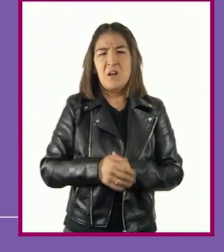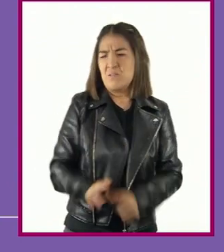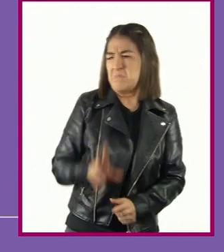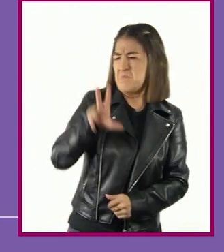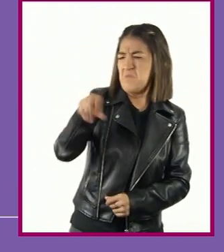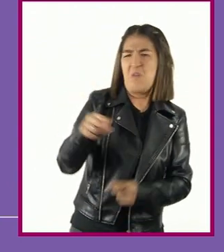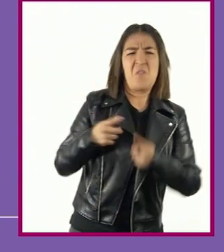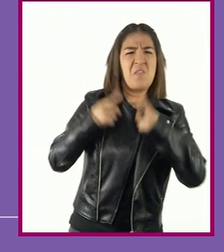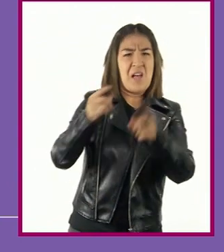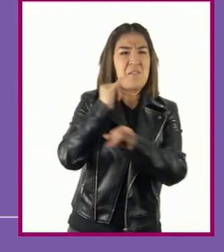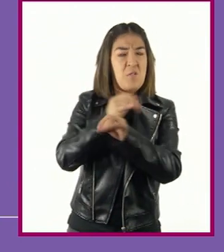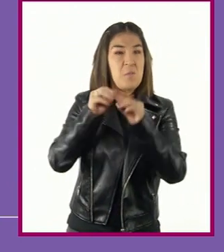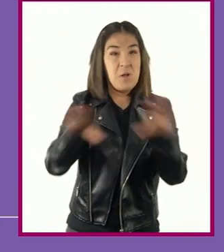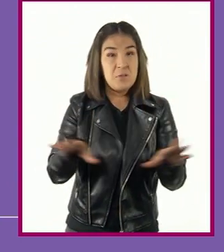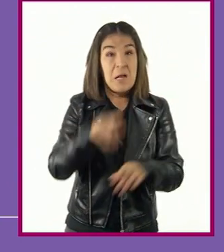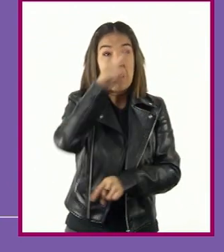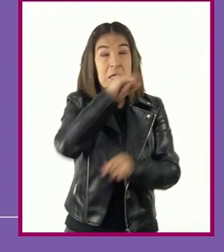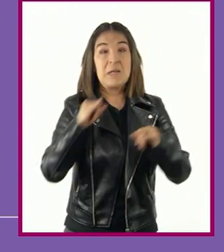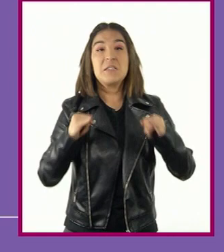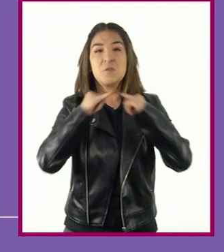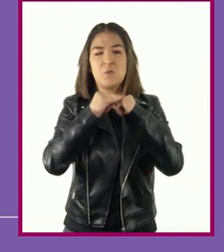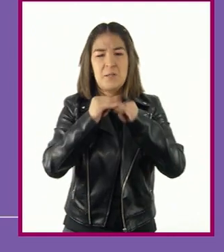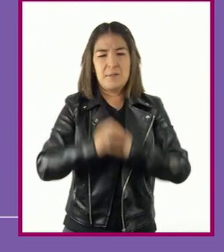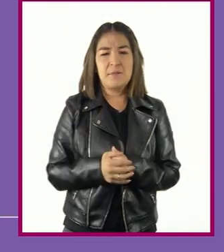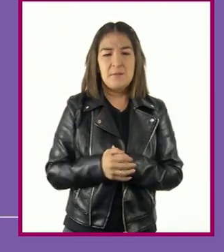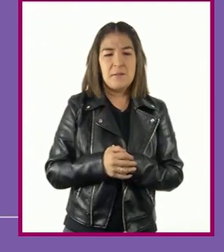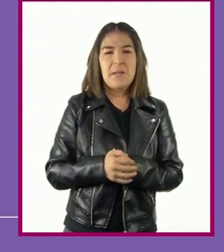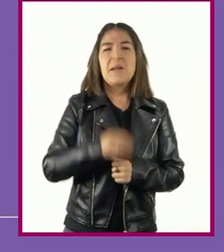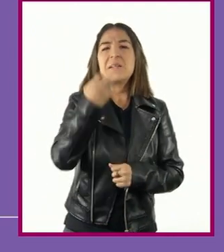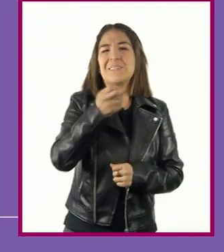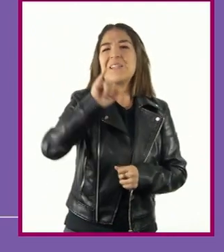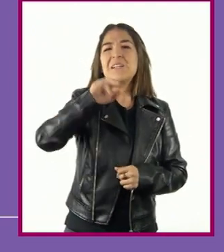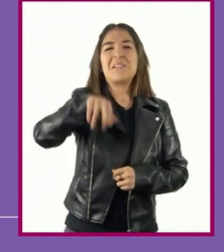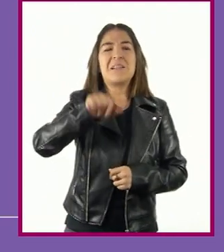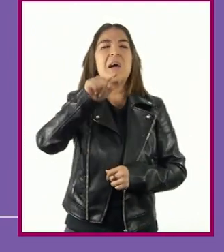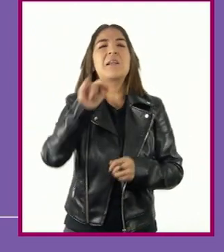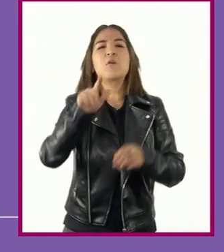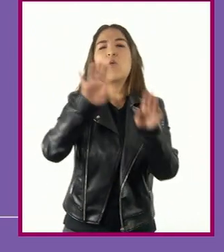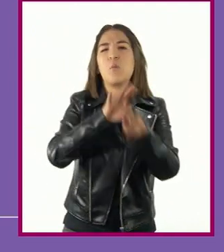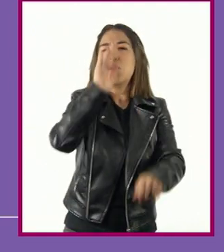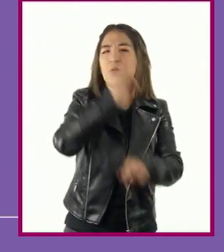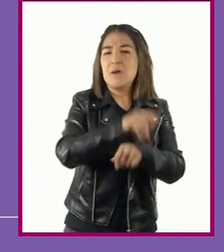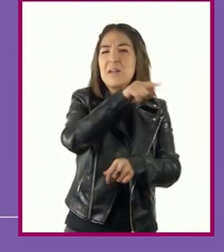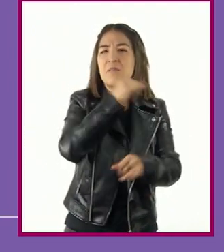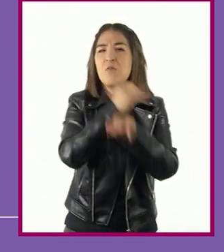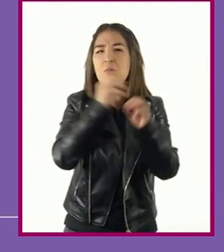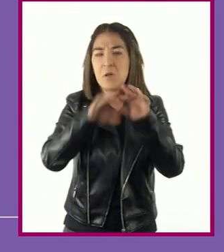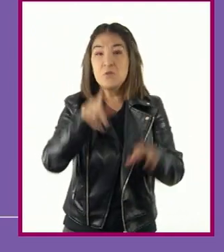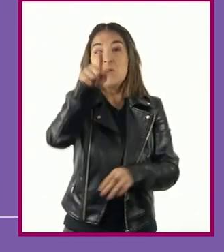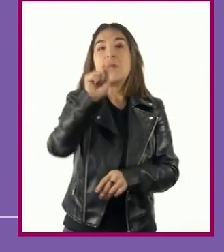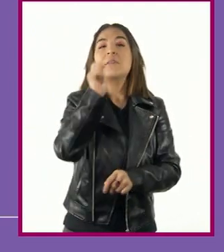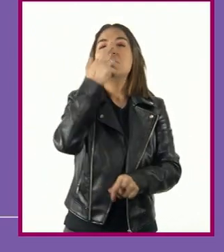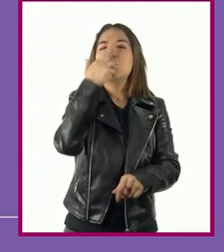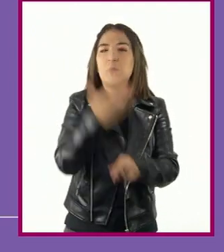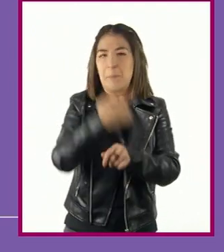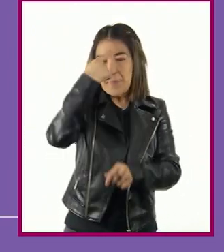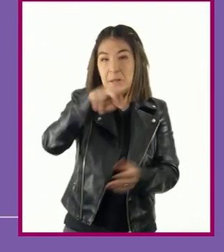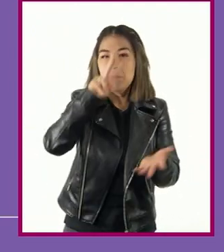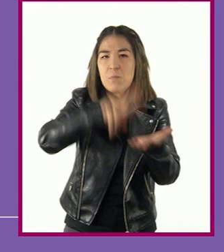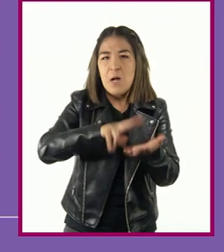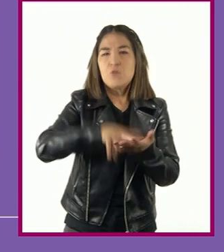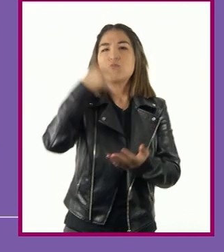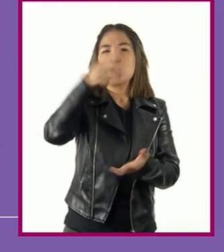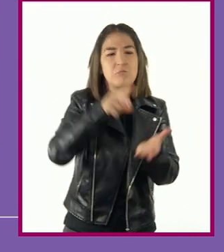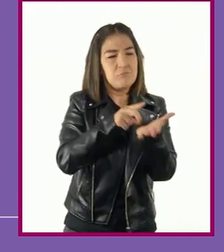niega, el Instituto Nacional de Transparencia, Acceso a la Información y Protección de Datos Personales se encarga de hacer valer tu